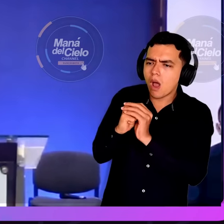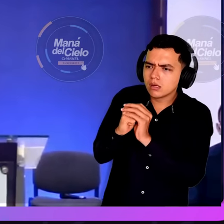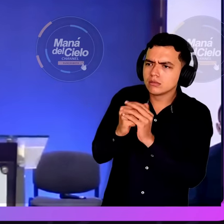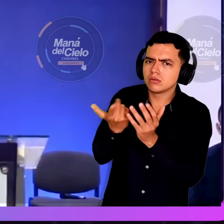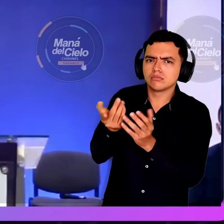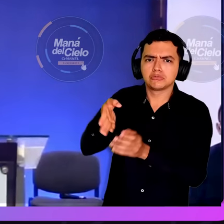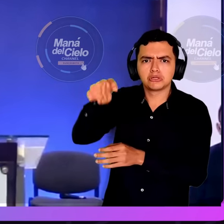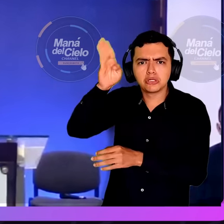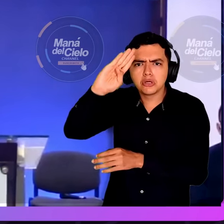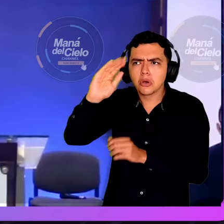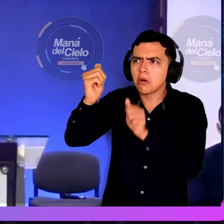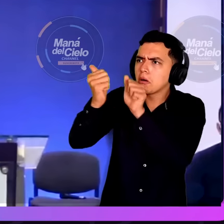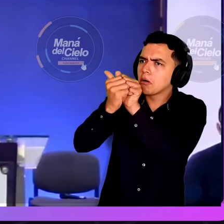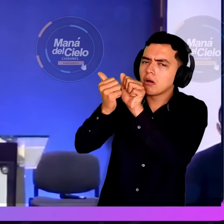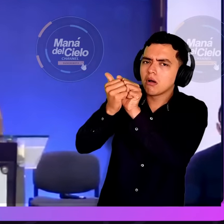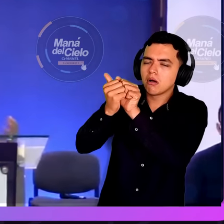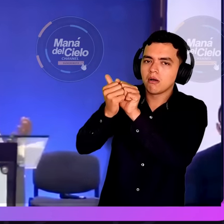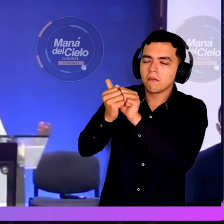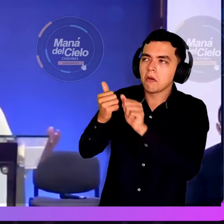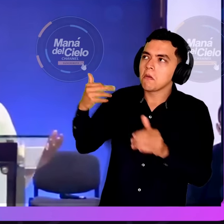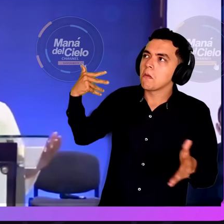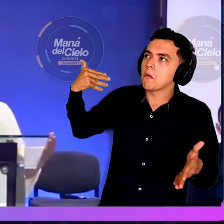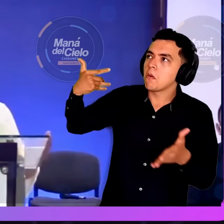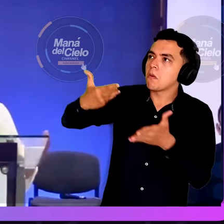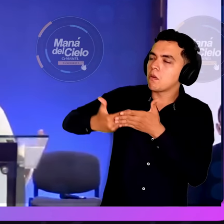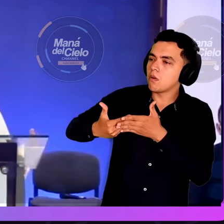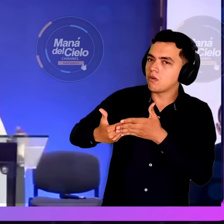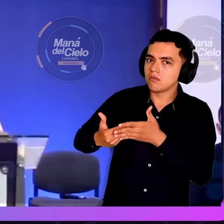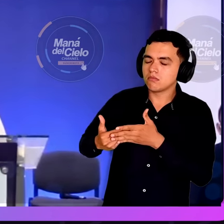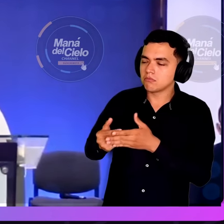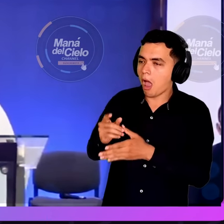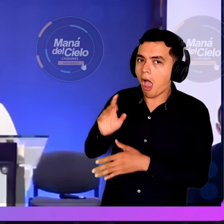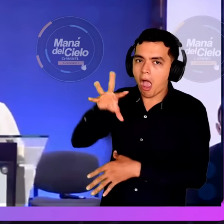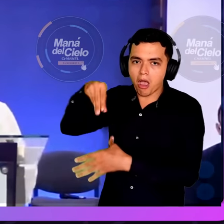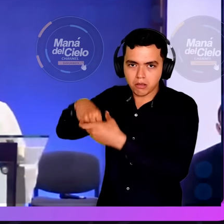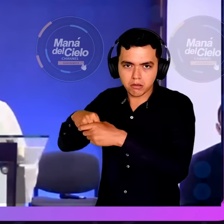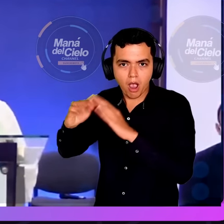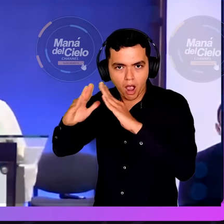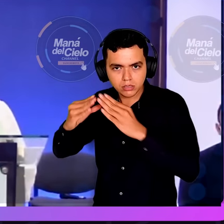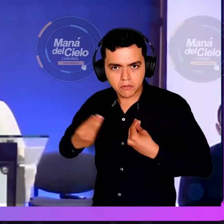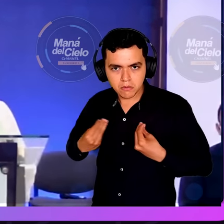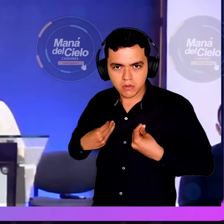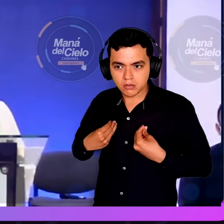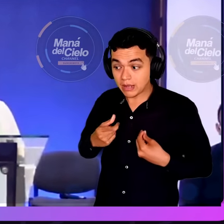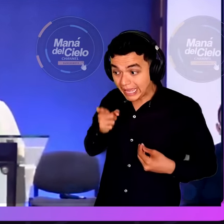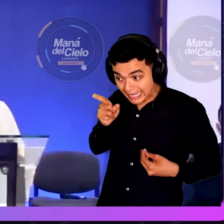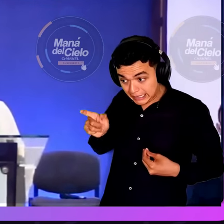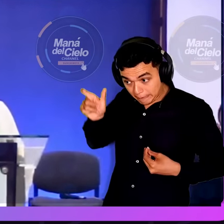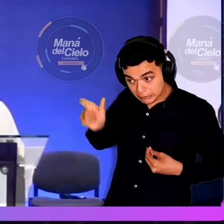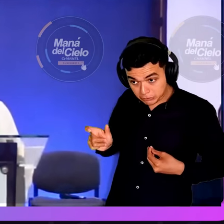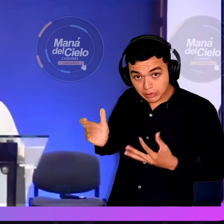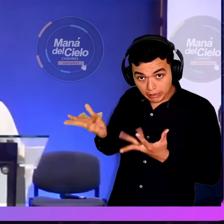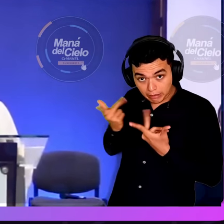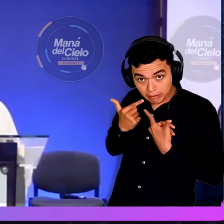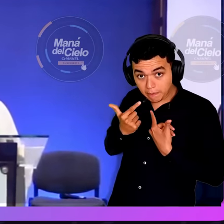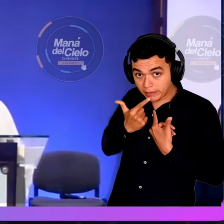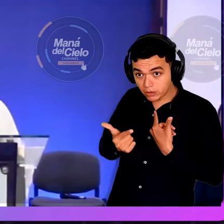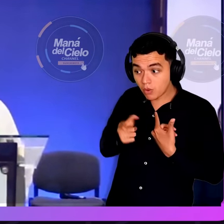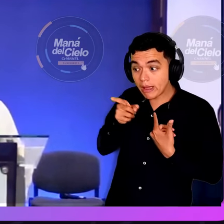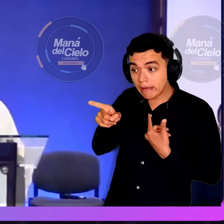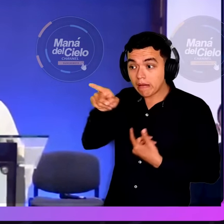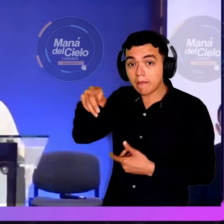mujer siempre orando, siempre buscando a Dios, siempre como tan metida en las cosas de Dios, y verla sentada desde las 2 de la